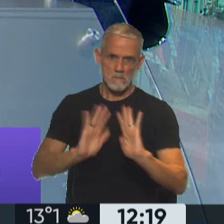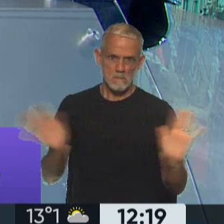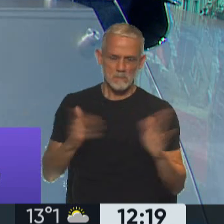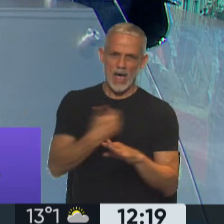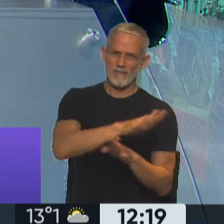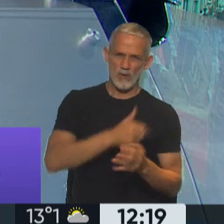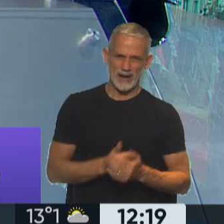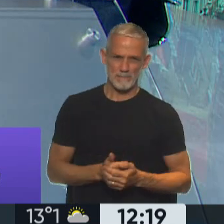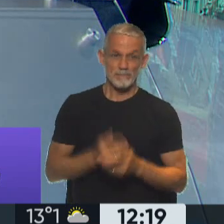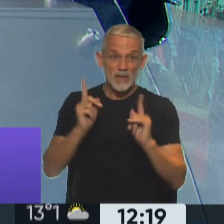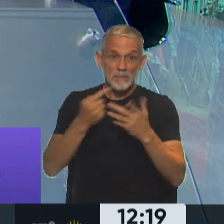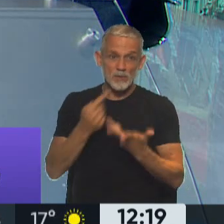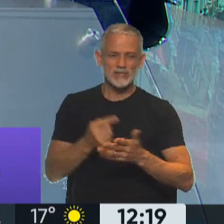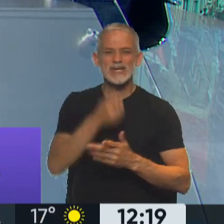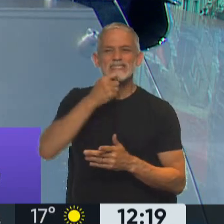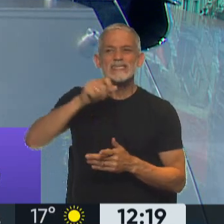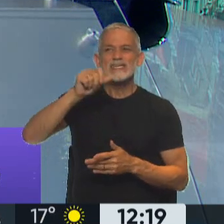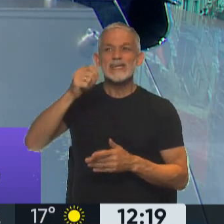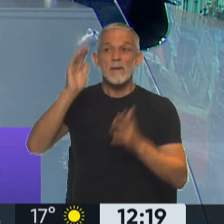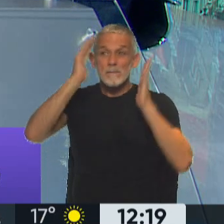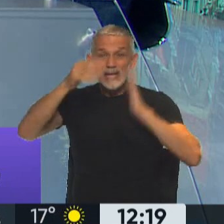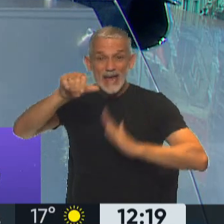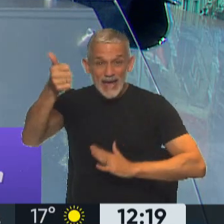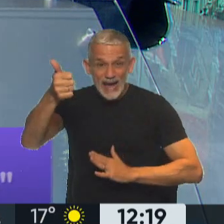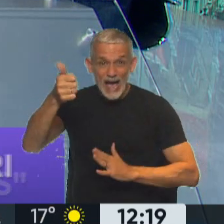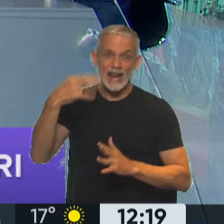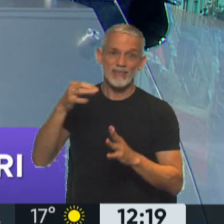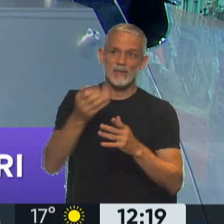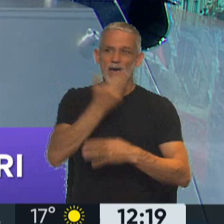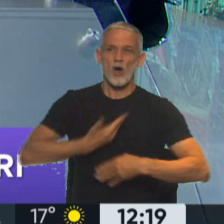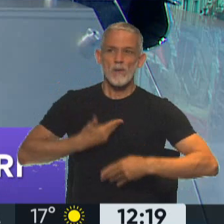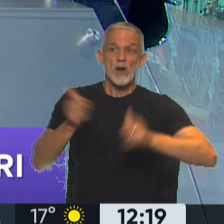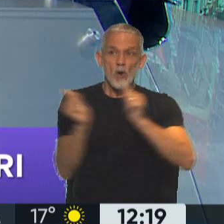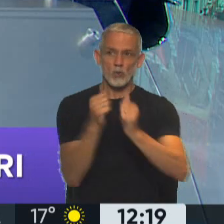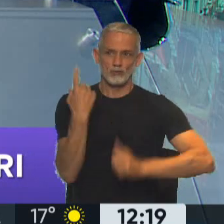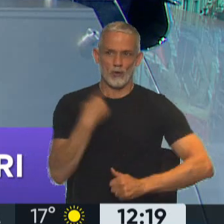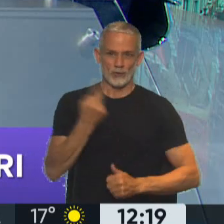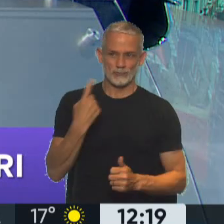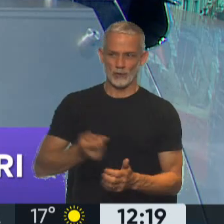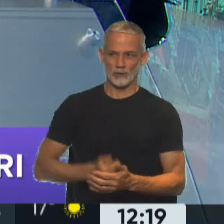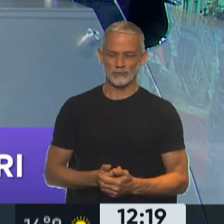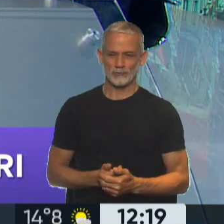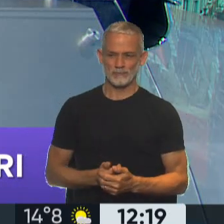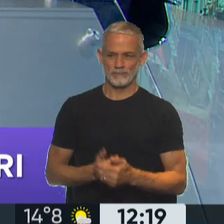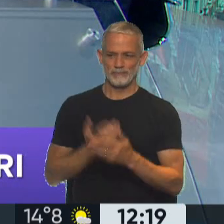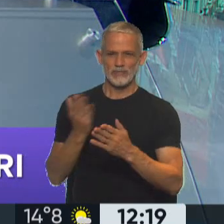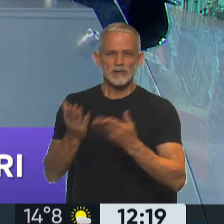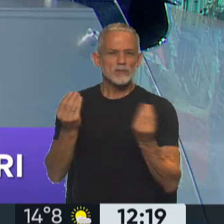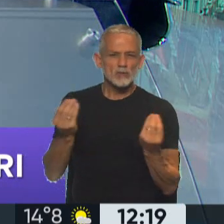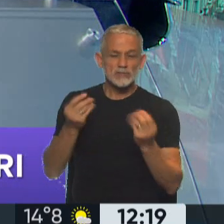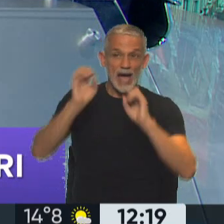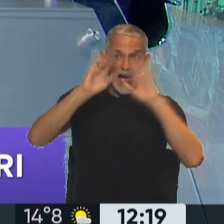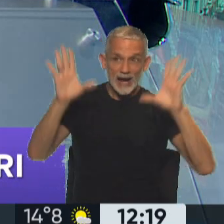precisamente esto. Si gana Milei va a tener que gobernar con nosotros, dijo Eduardo Amadeo, pero además Si esto no